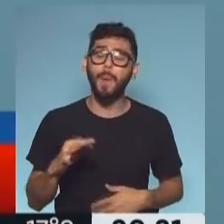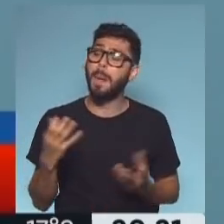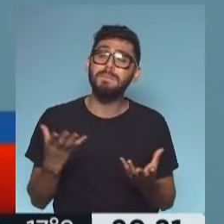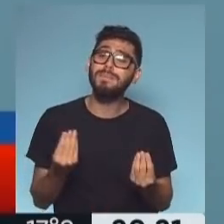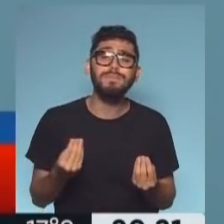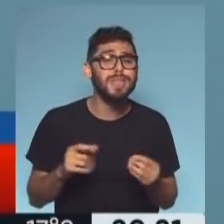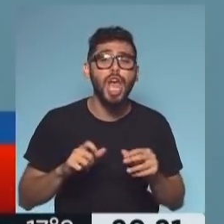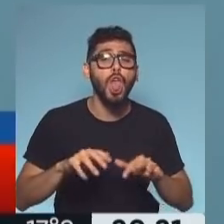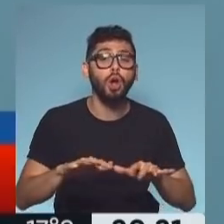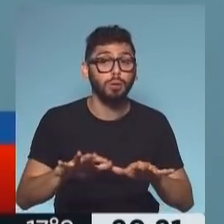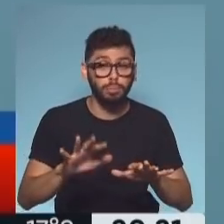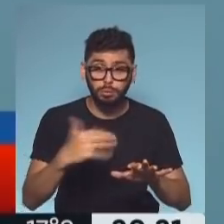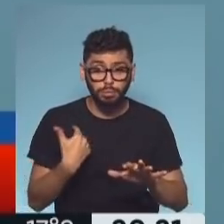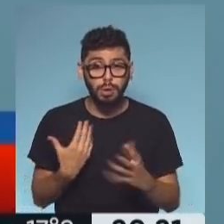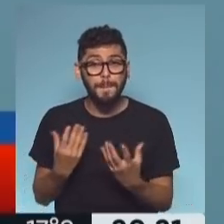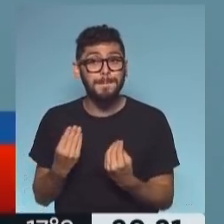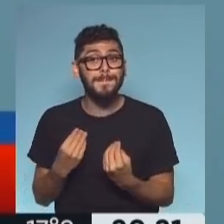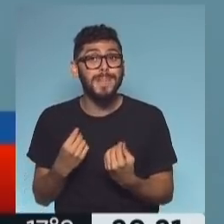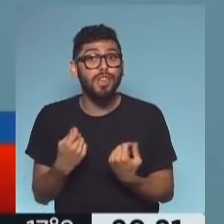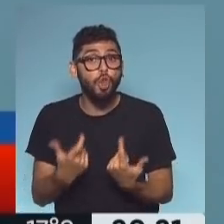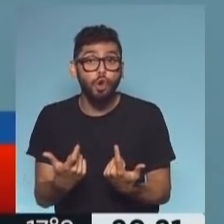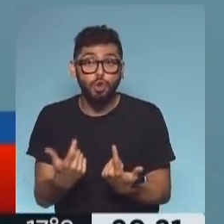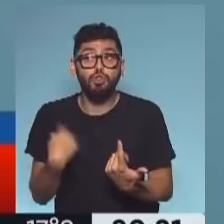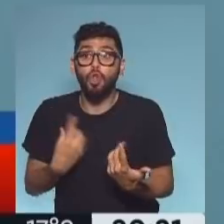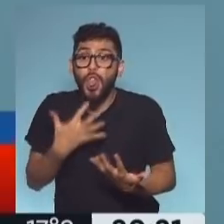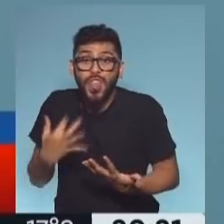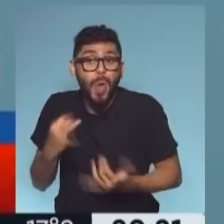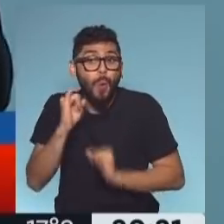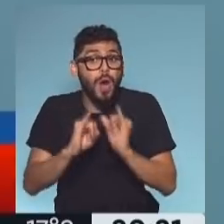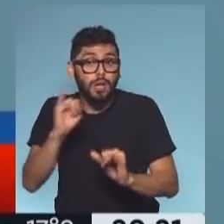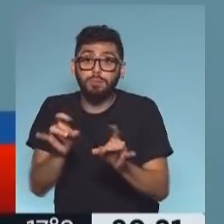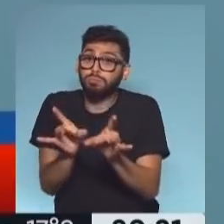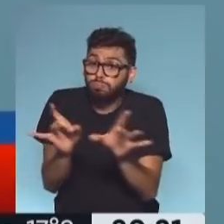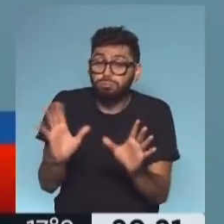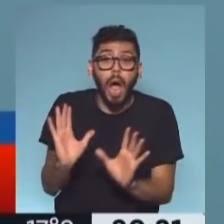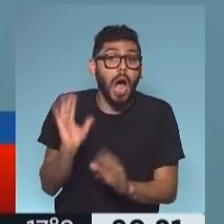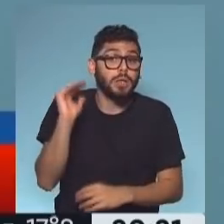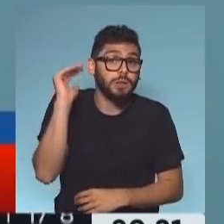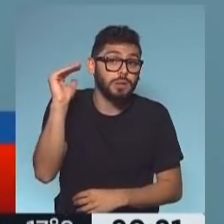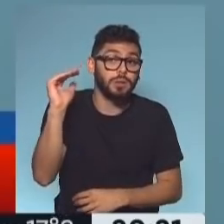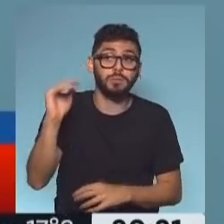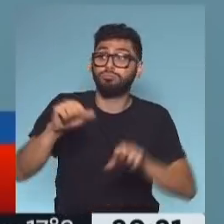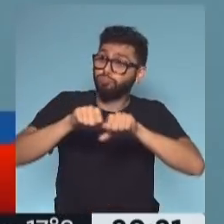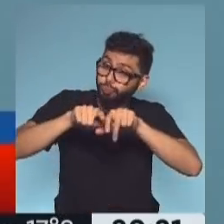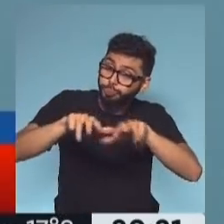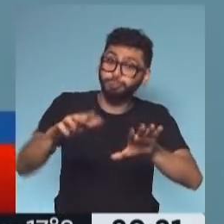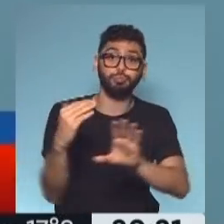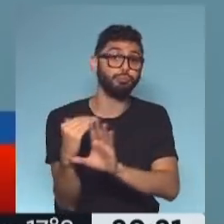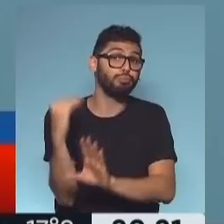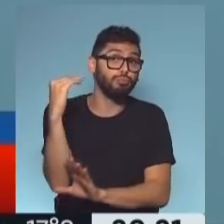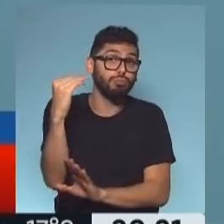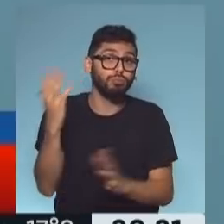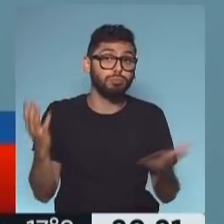miedo, porque nosotros no estamos metiendo miedo, estamos diciendo lo que está pasando. Están aumentando los casos en tal nivel, está habiendo un tsunami de casos, se están